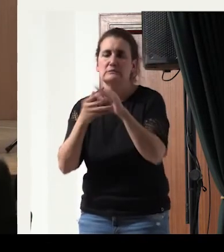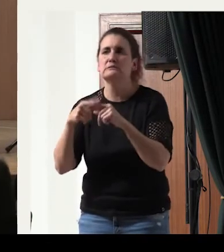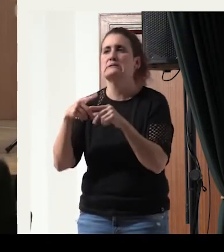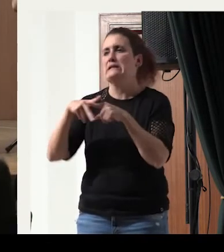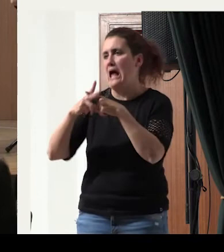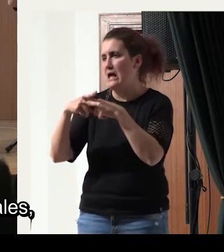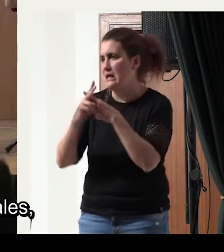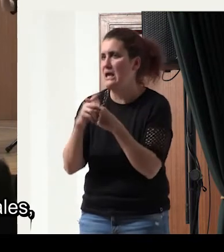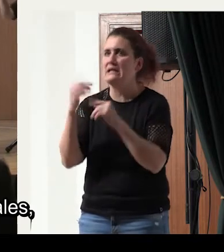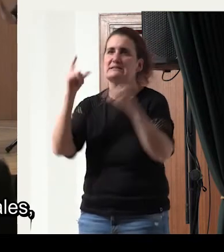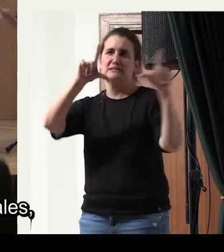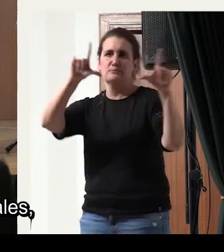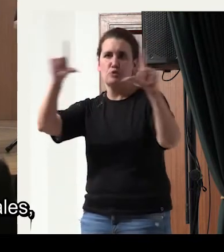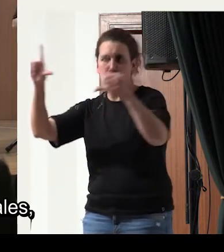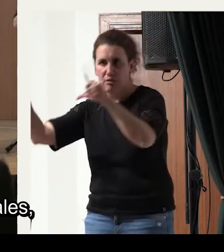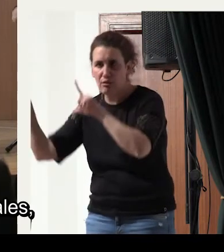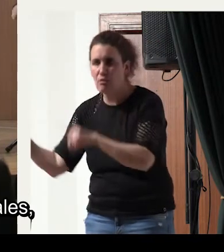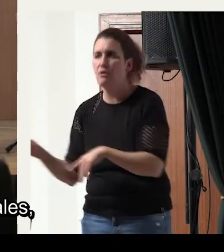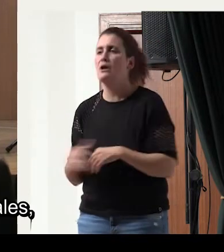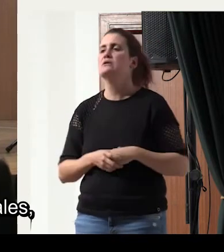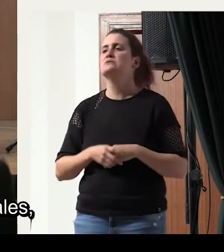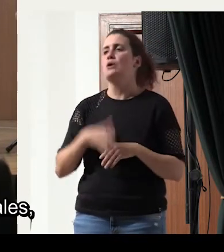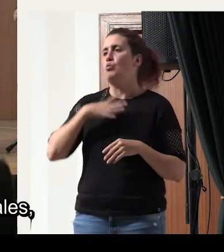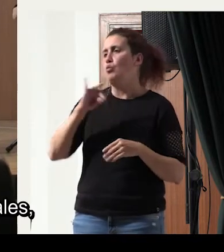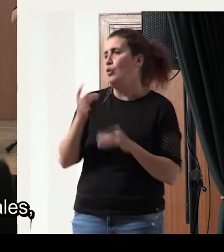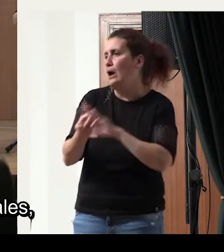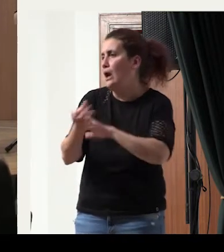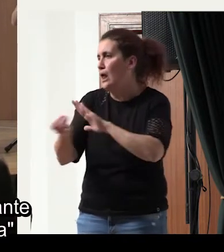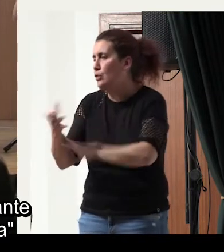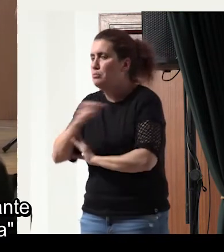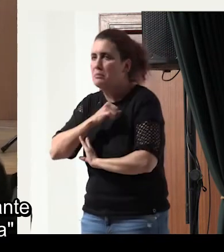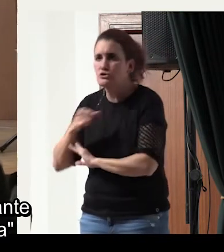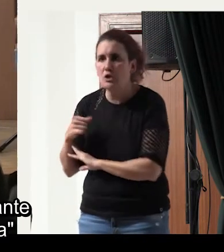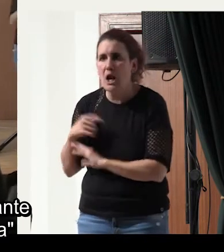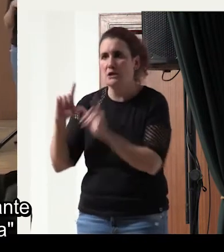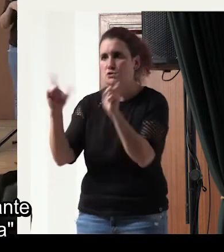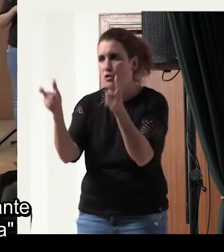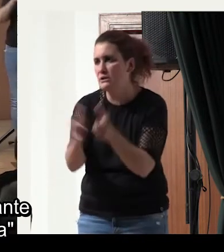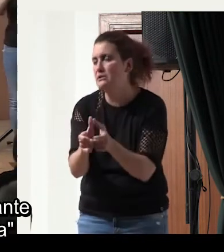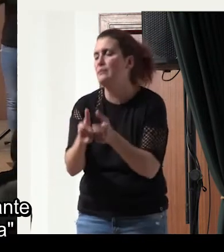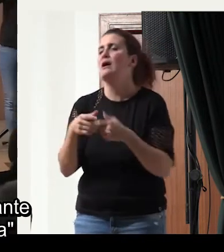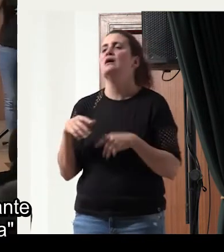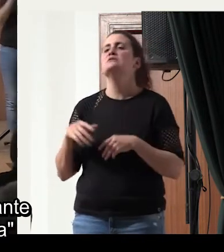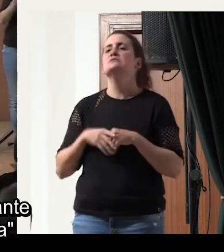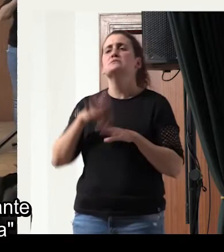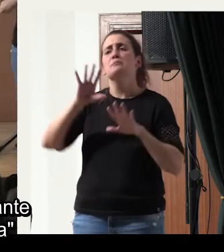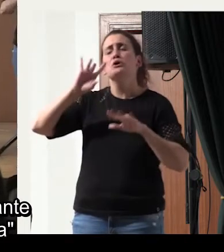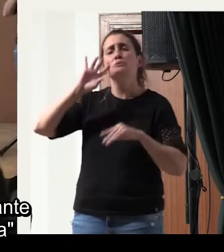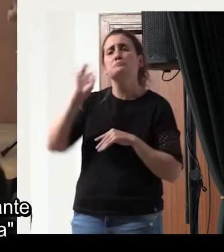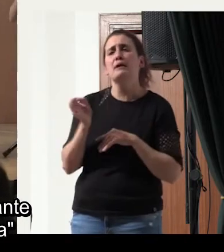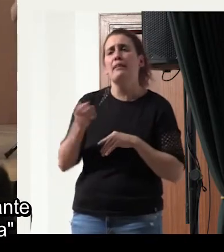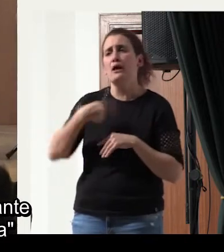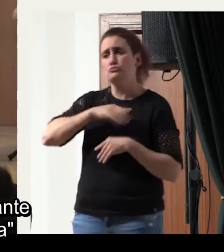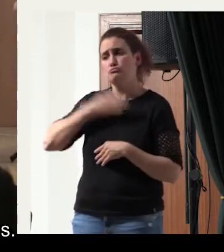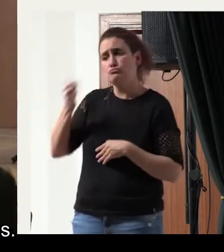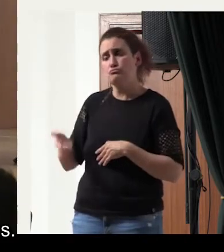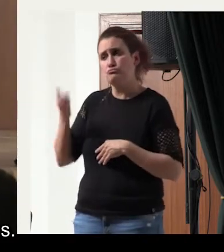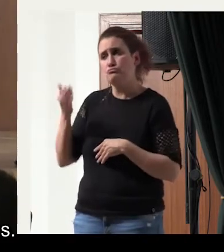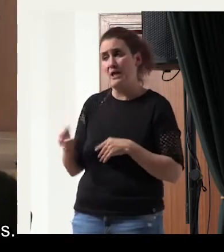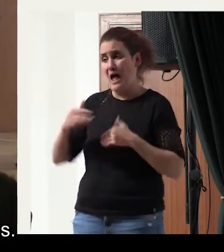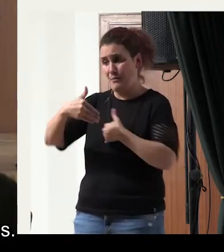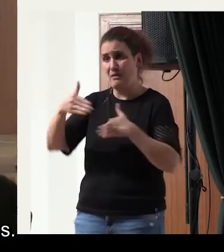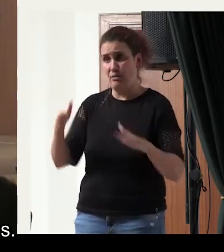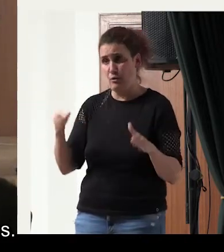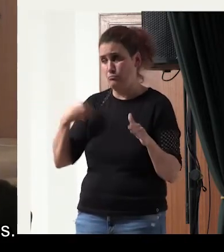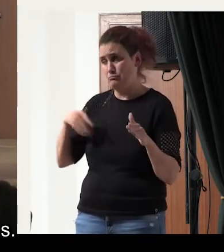exposiciones, podrían ser creaciones personales, colectivas, pero sí que nos parece importante que la habitación de Virginia la tenemos